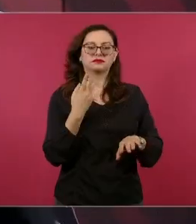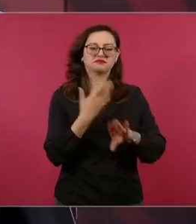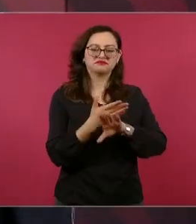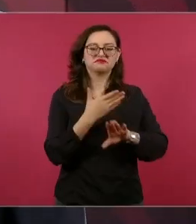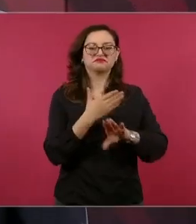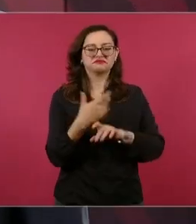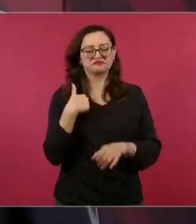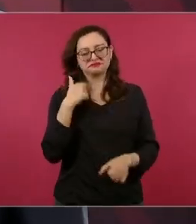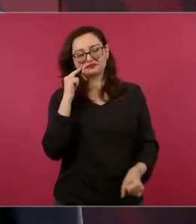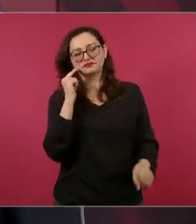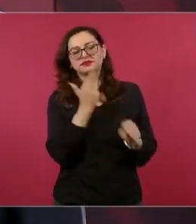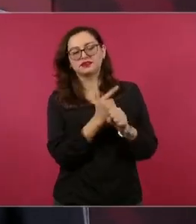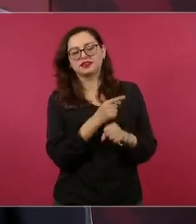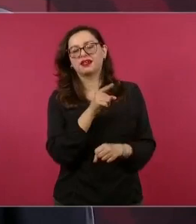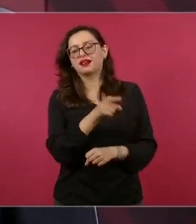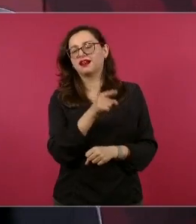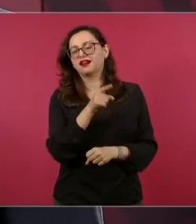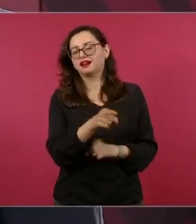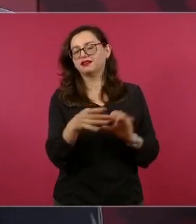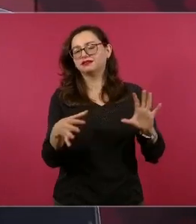pues.